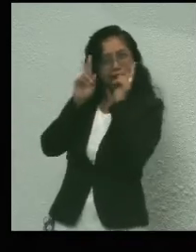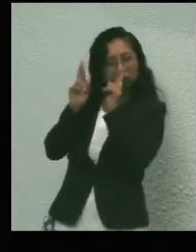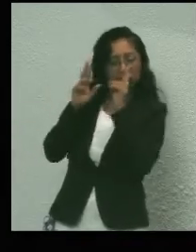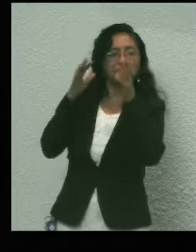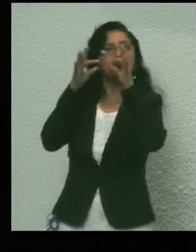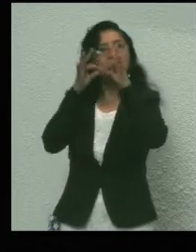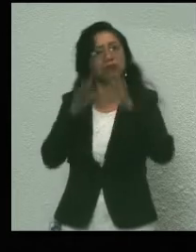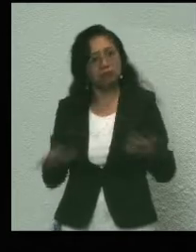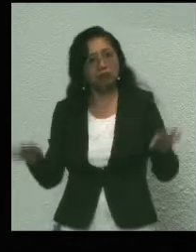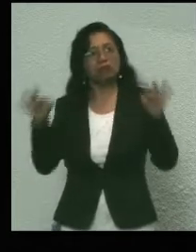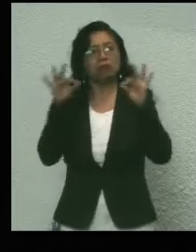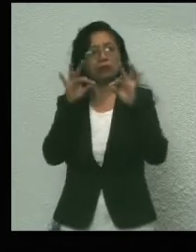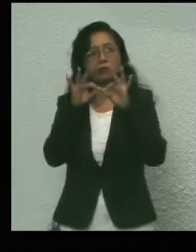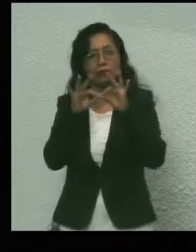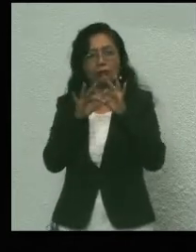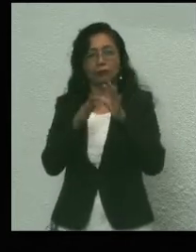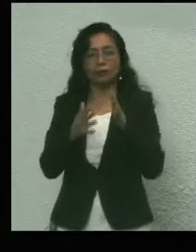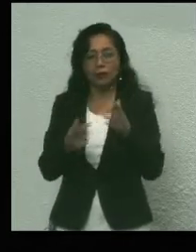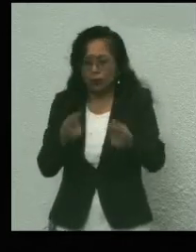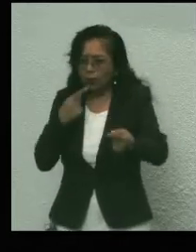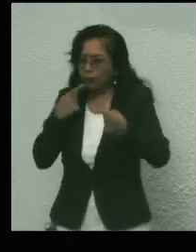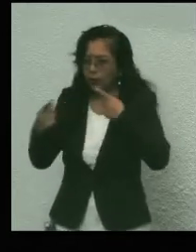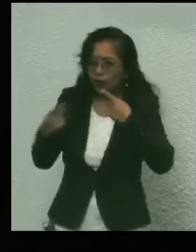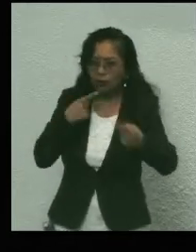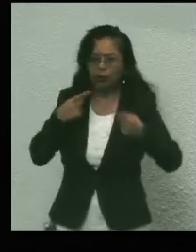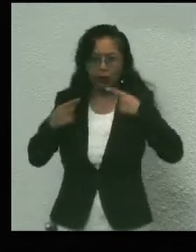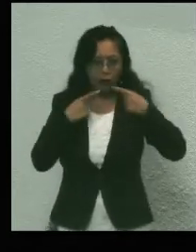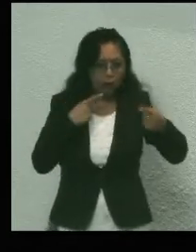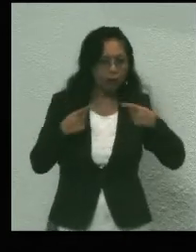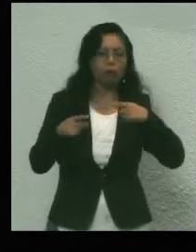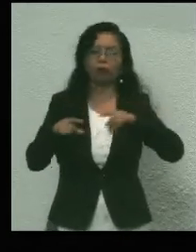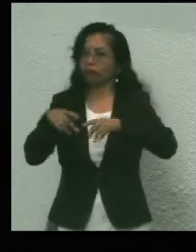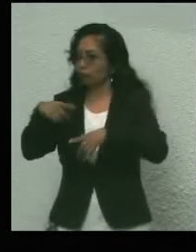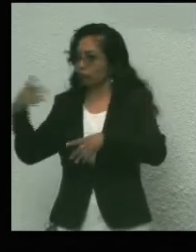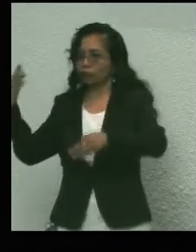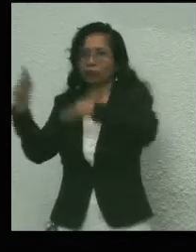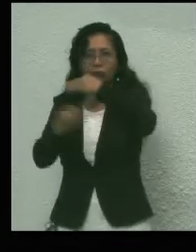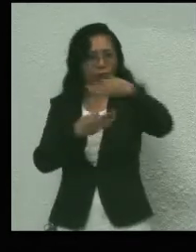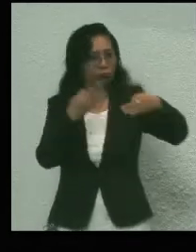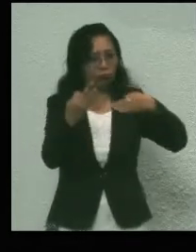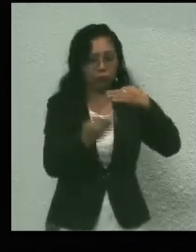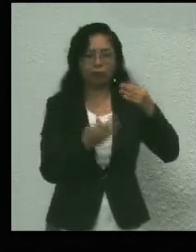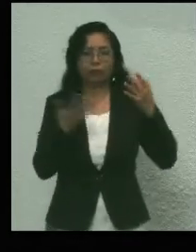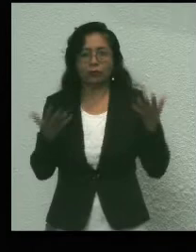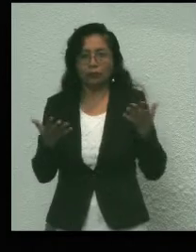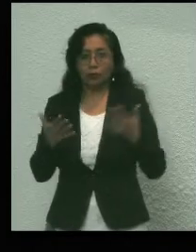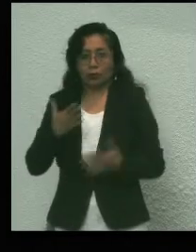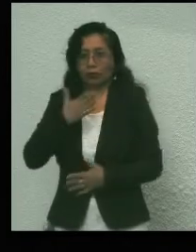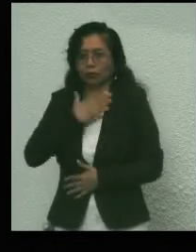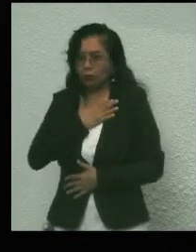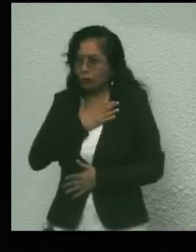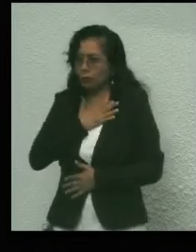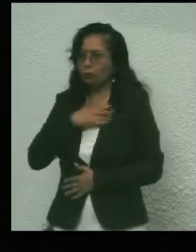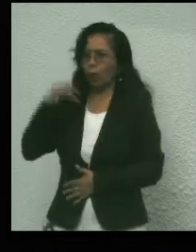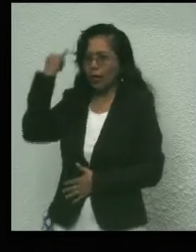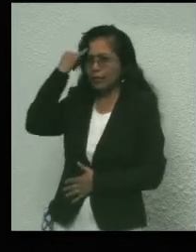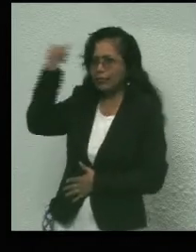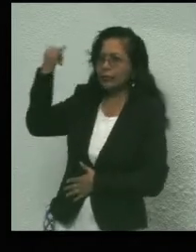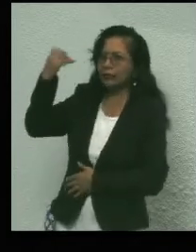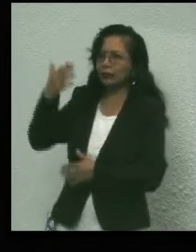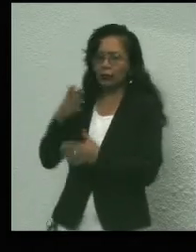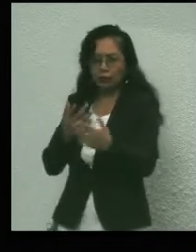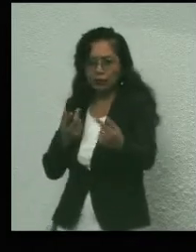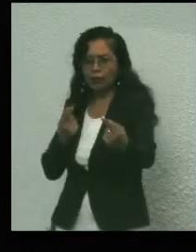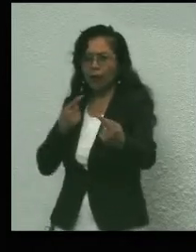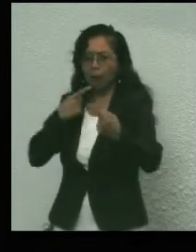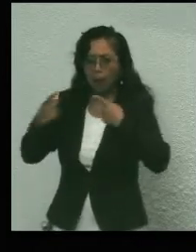importancia de este ejercicio de diálogo entre poderes públicos, el cual permite un intercambio de perspectivas, de diferencias de